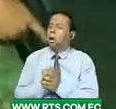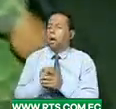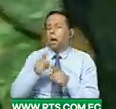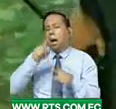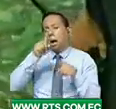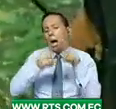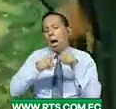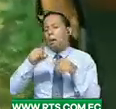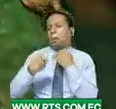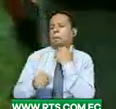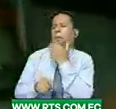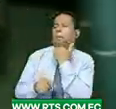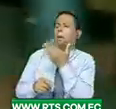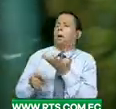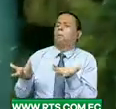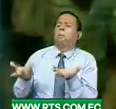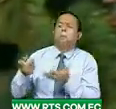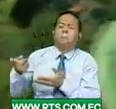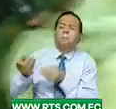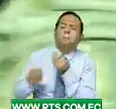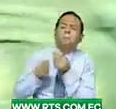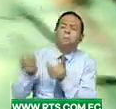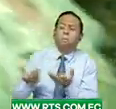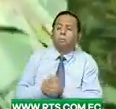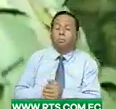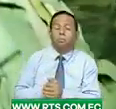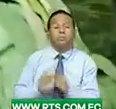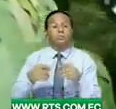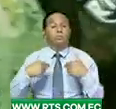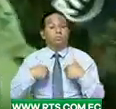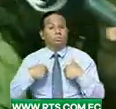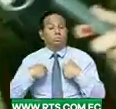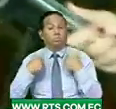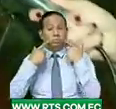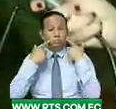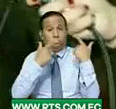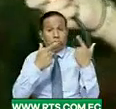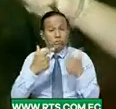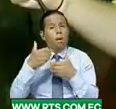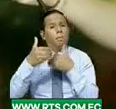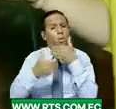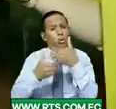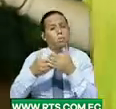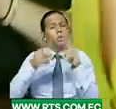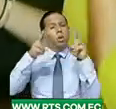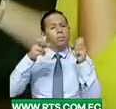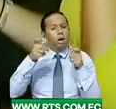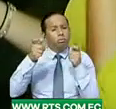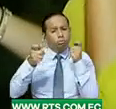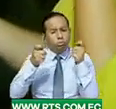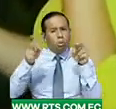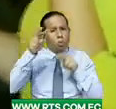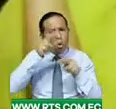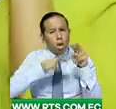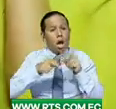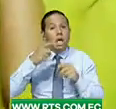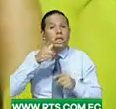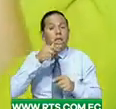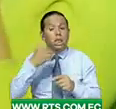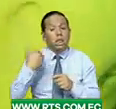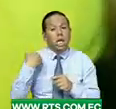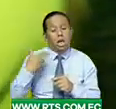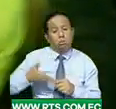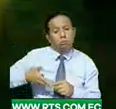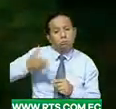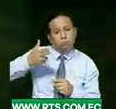quienes hacen caso omiso a las reglas? Pues durante el operativo se realiza un procedimiento de control de armas, municiones y explosivos por parte de Fuerzas